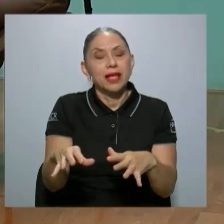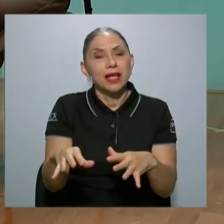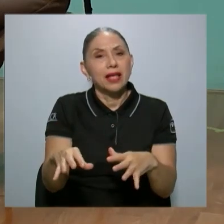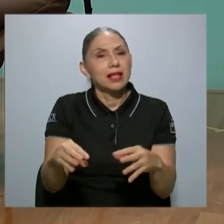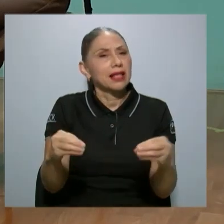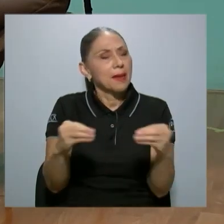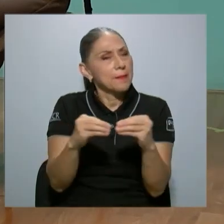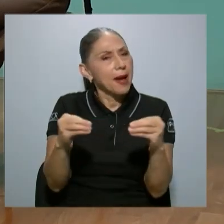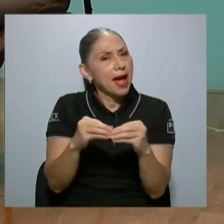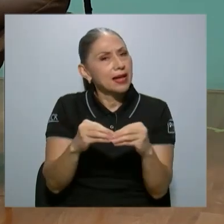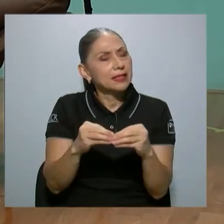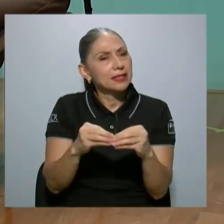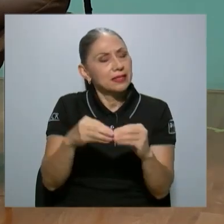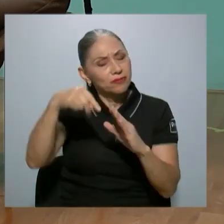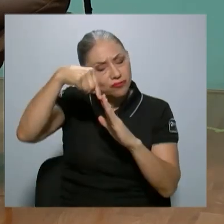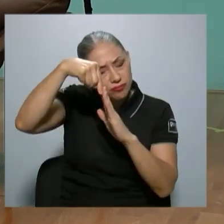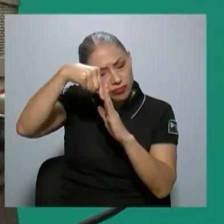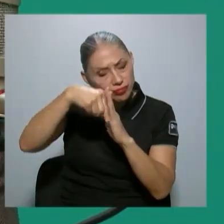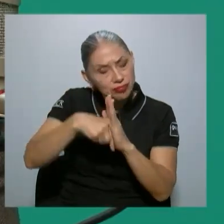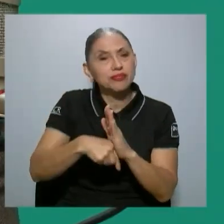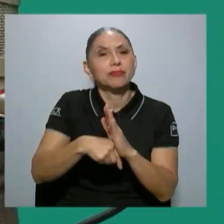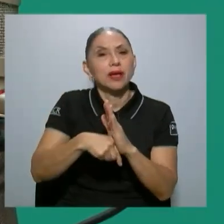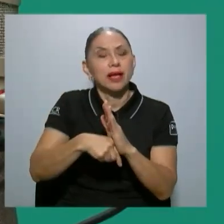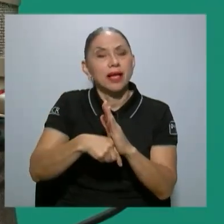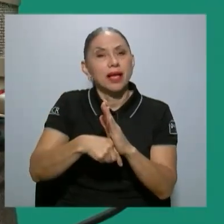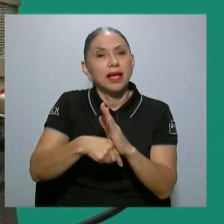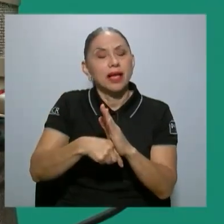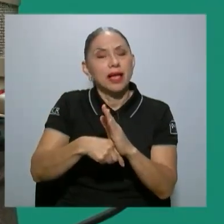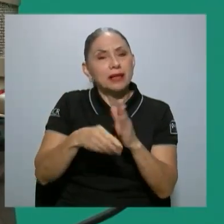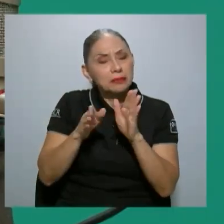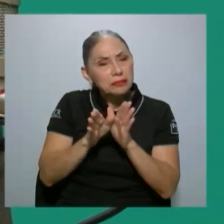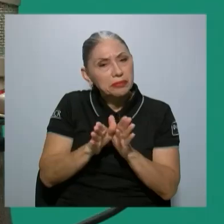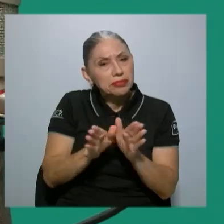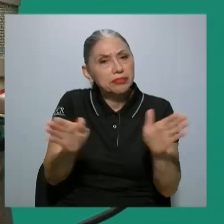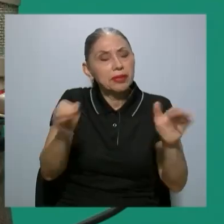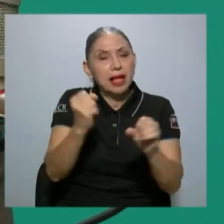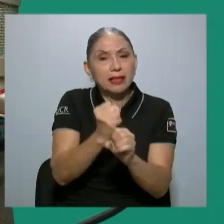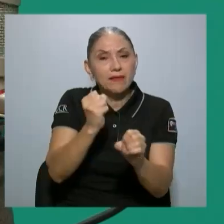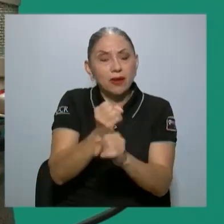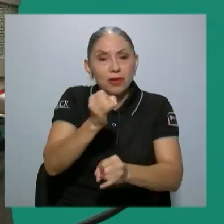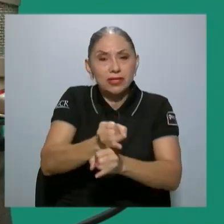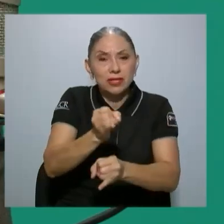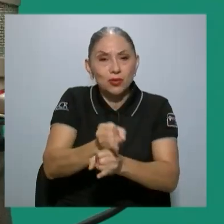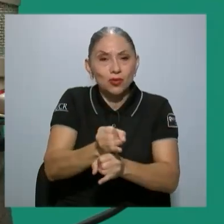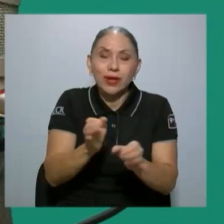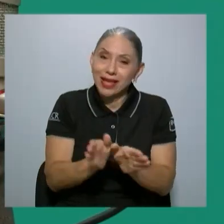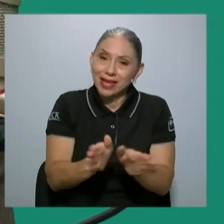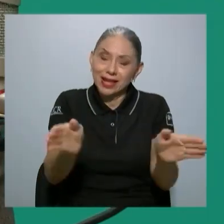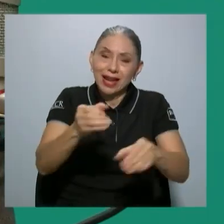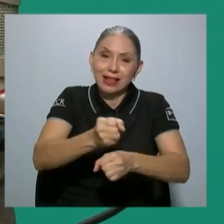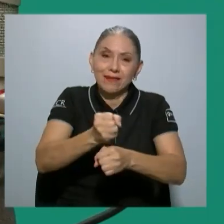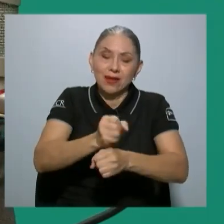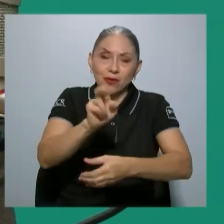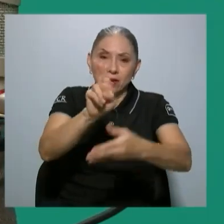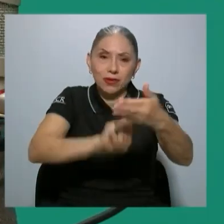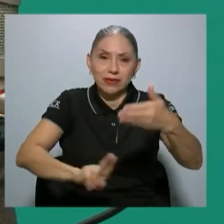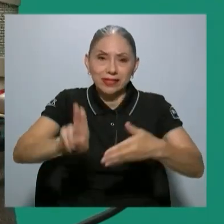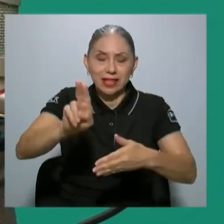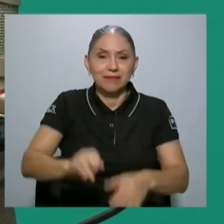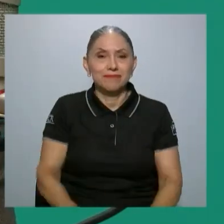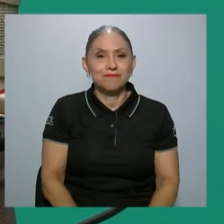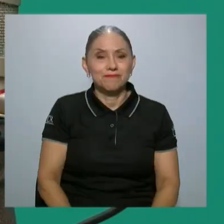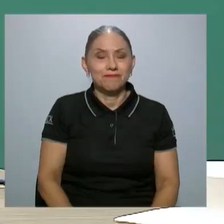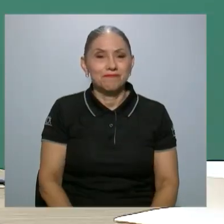más amplitud al trabajo que hace el instituto y en general al que hace la universidad.